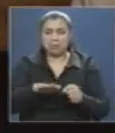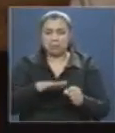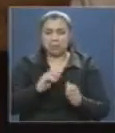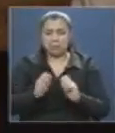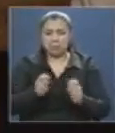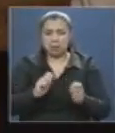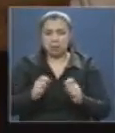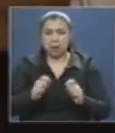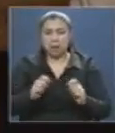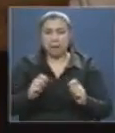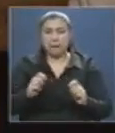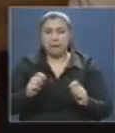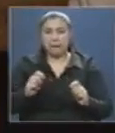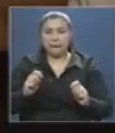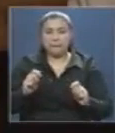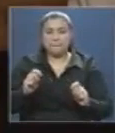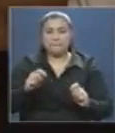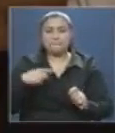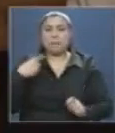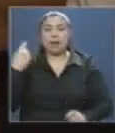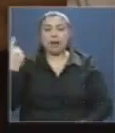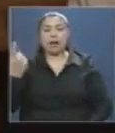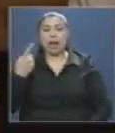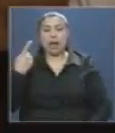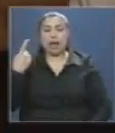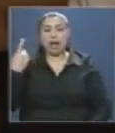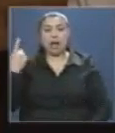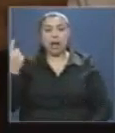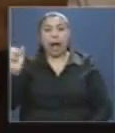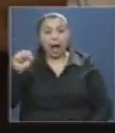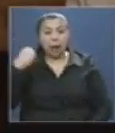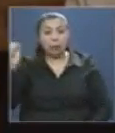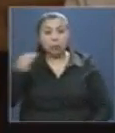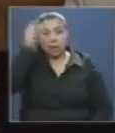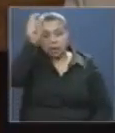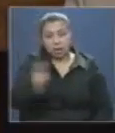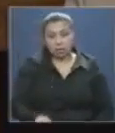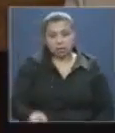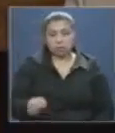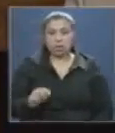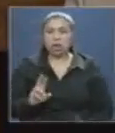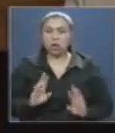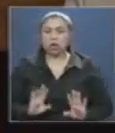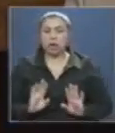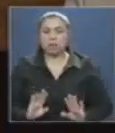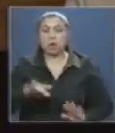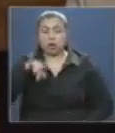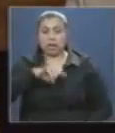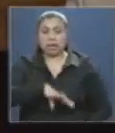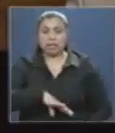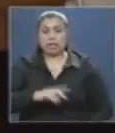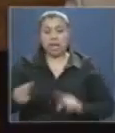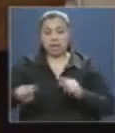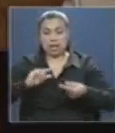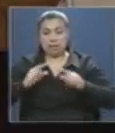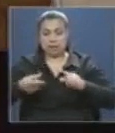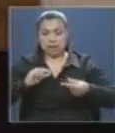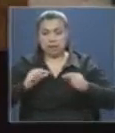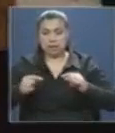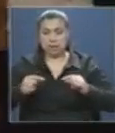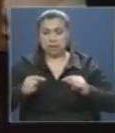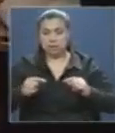para la soberanía y para la privacidad del individuo. Y espero que también en Chile tengamos un debate